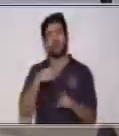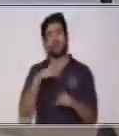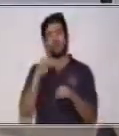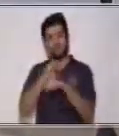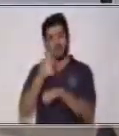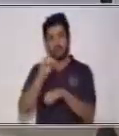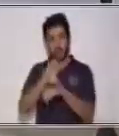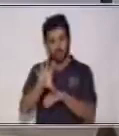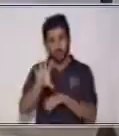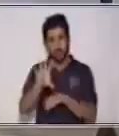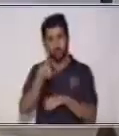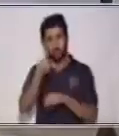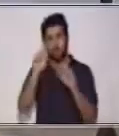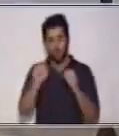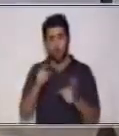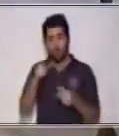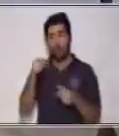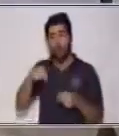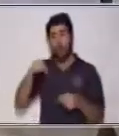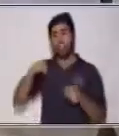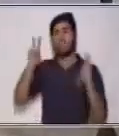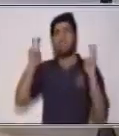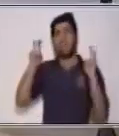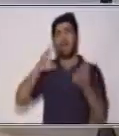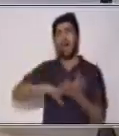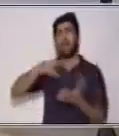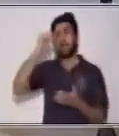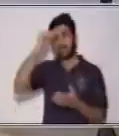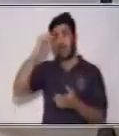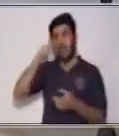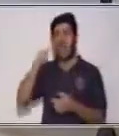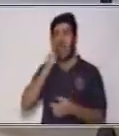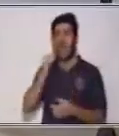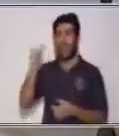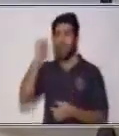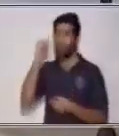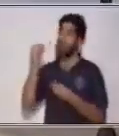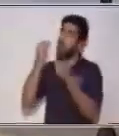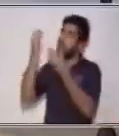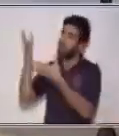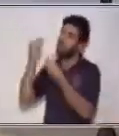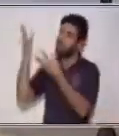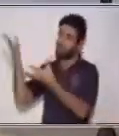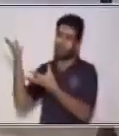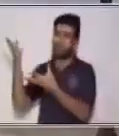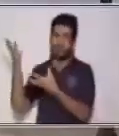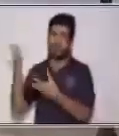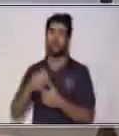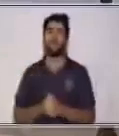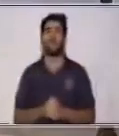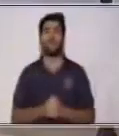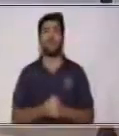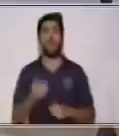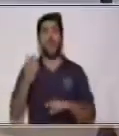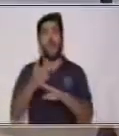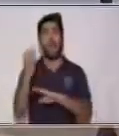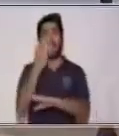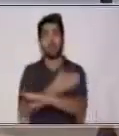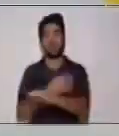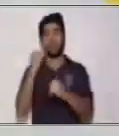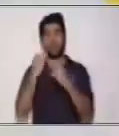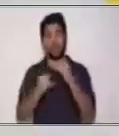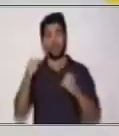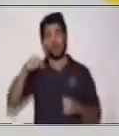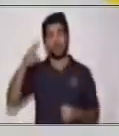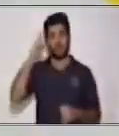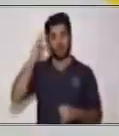compartir lo aprendido el día de hoy con un adulto. Muy bien. Antes de finalizar, te recuerdo que estamos en